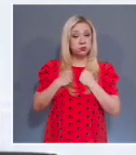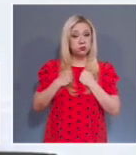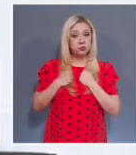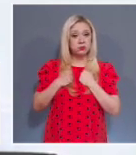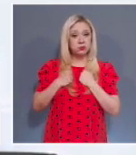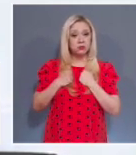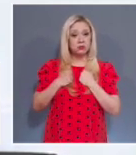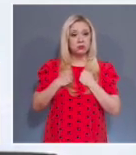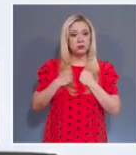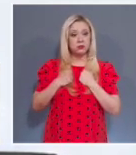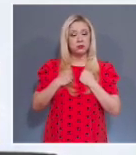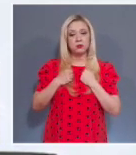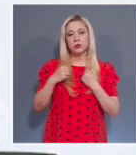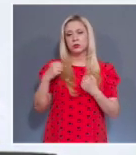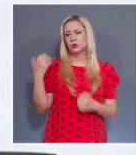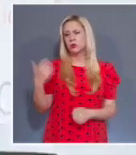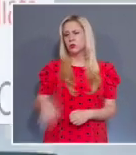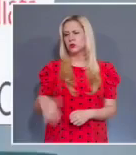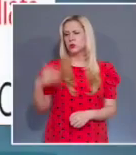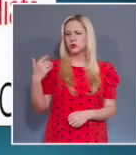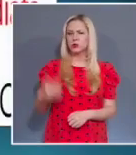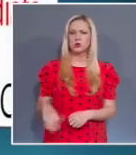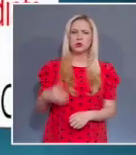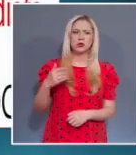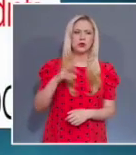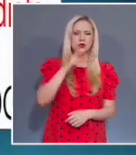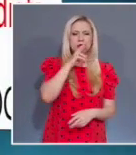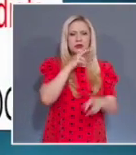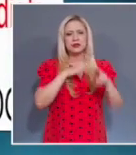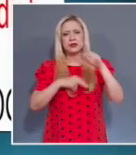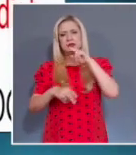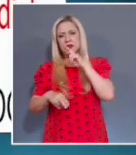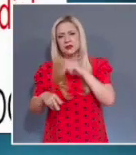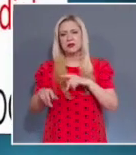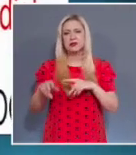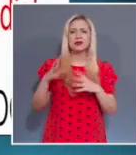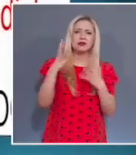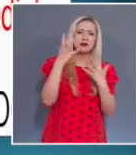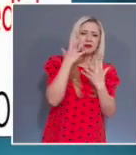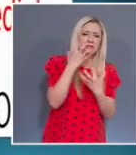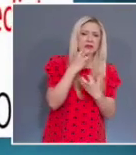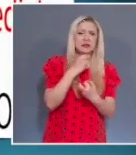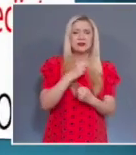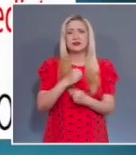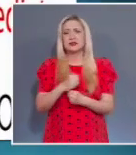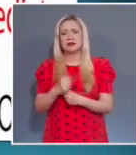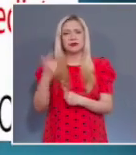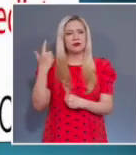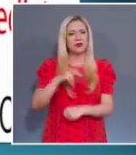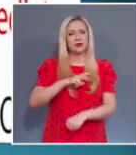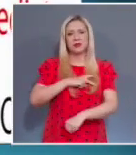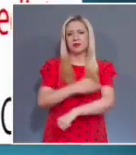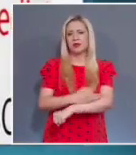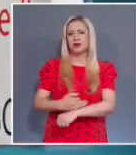vivimos horas de zozobra y angustias. Damián Gallardo Martínez, activista por los derechos de los pueblos indígenas y